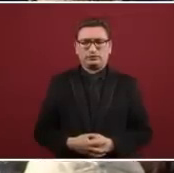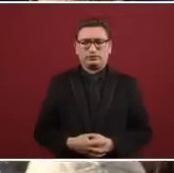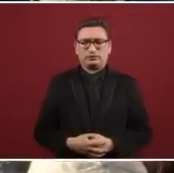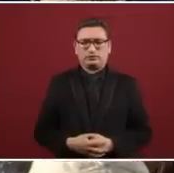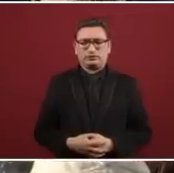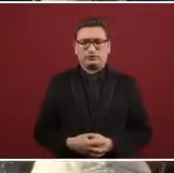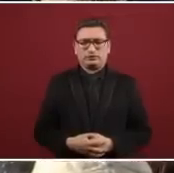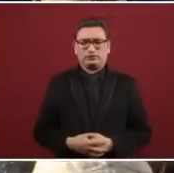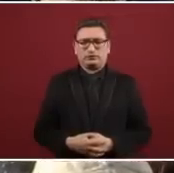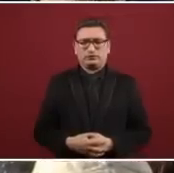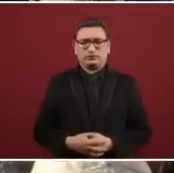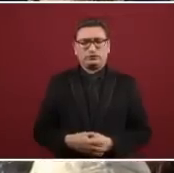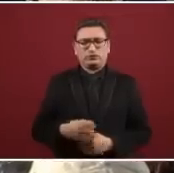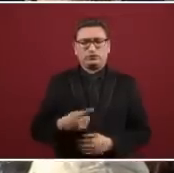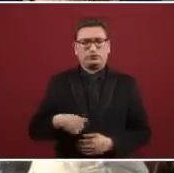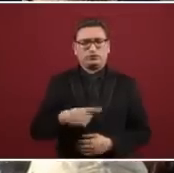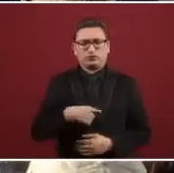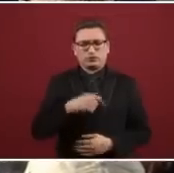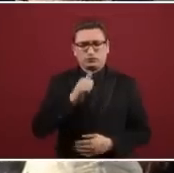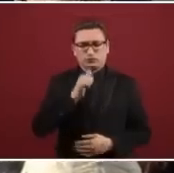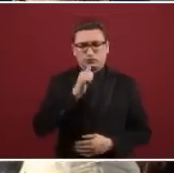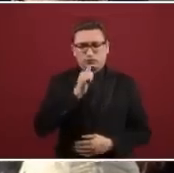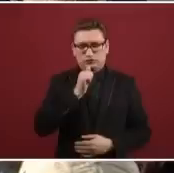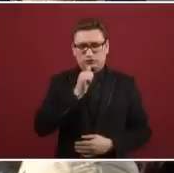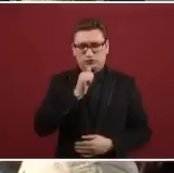llegado a